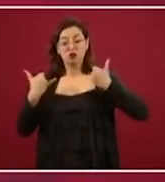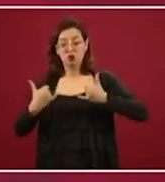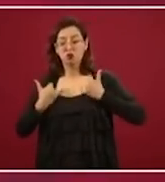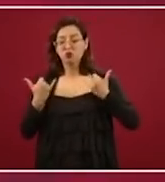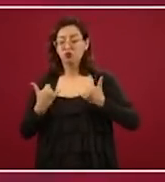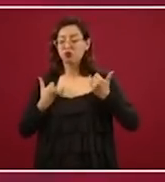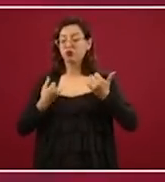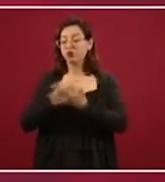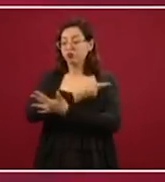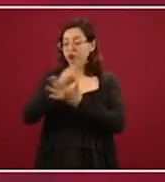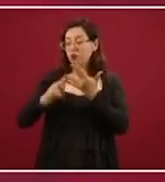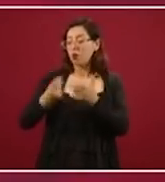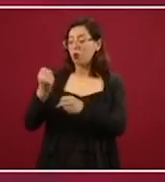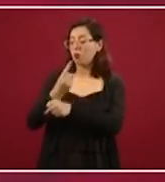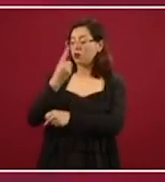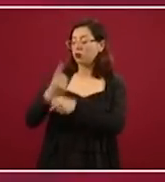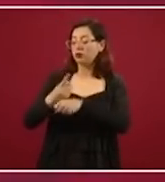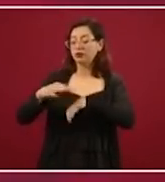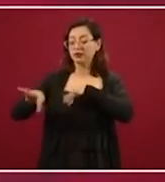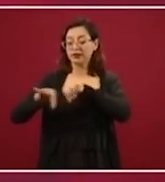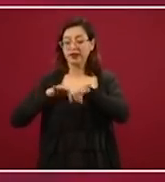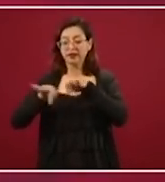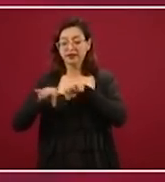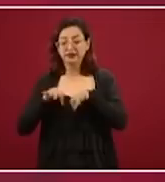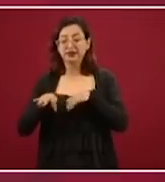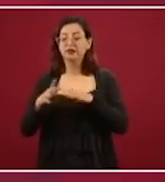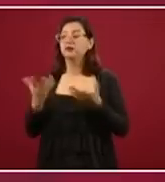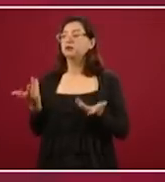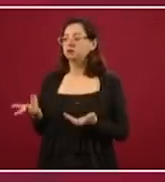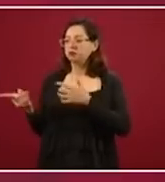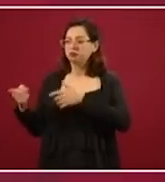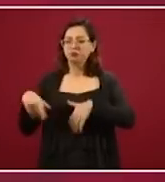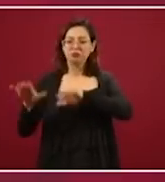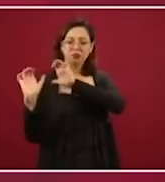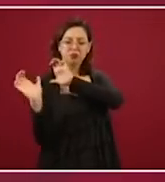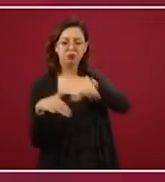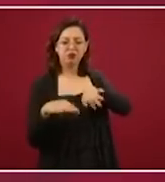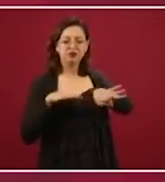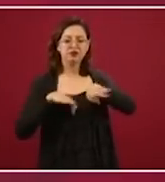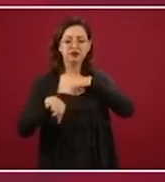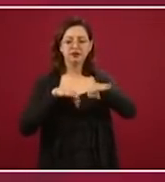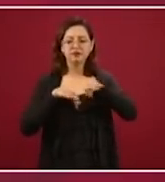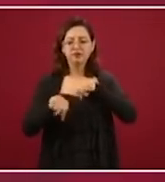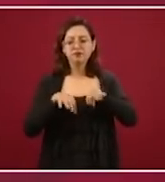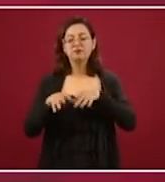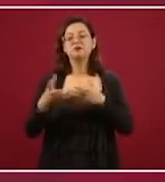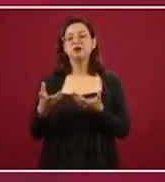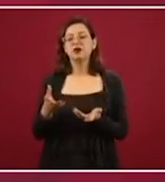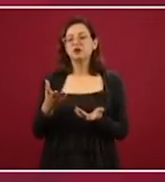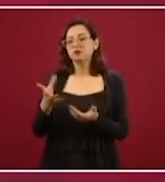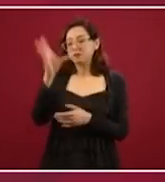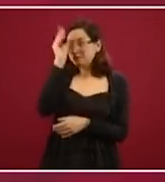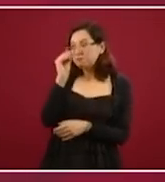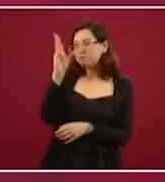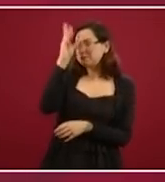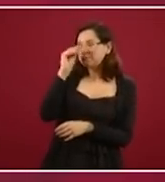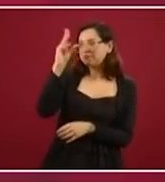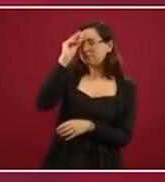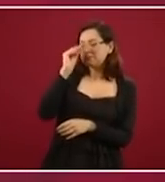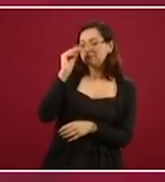tienen posibilidad de trabajo, se les está contratando como aprendices,